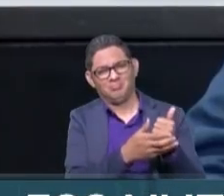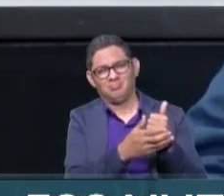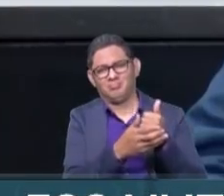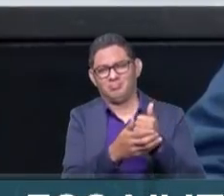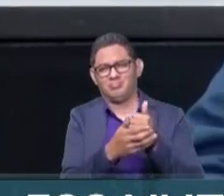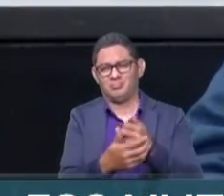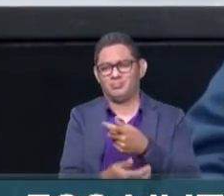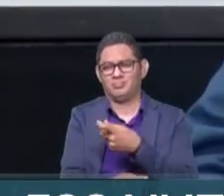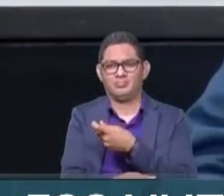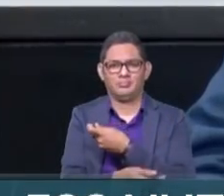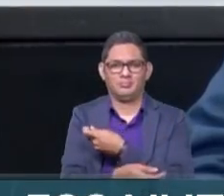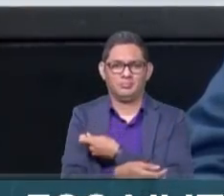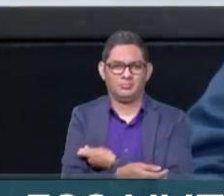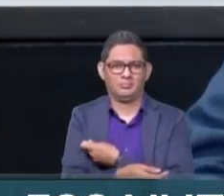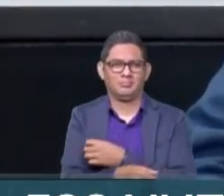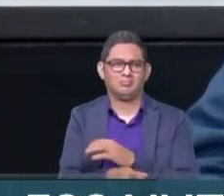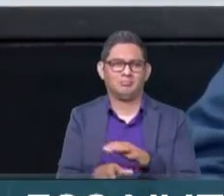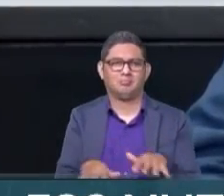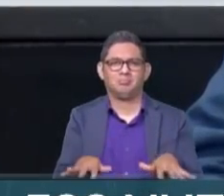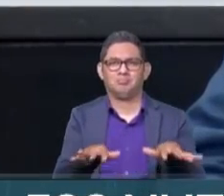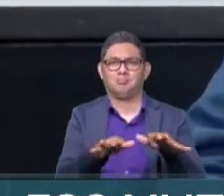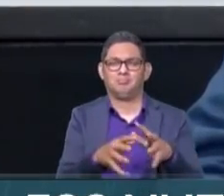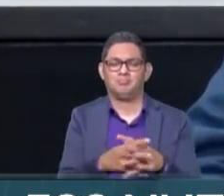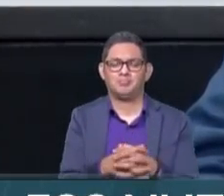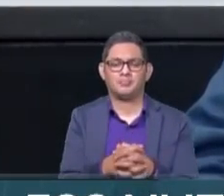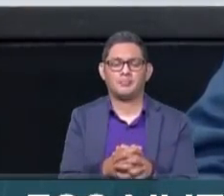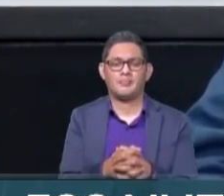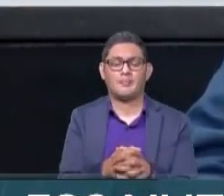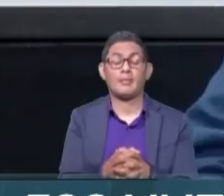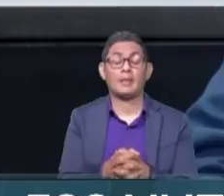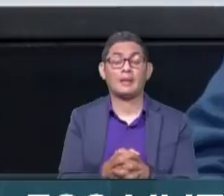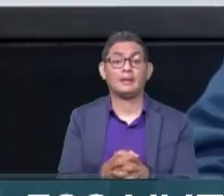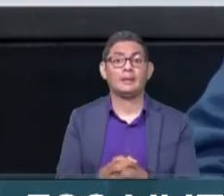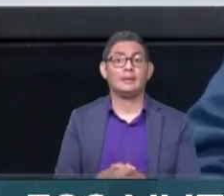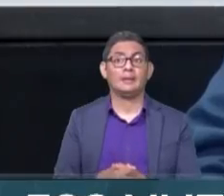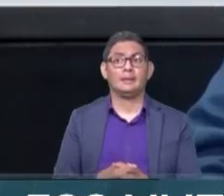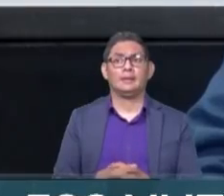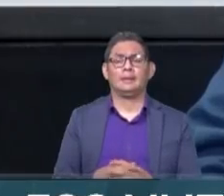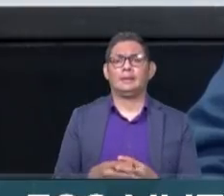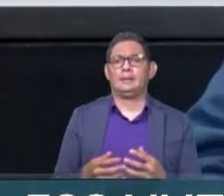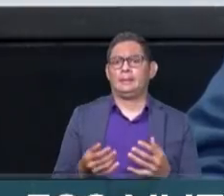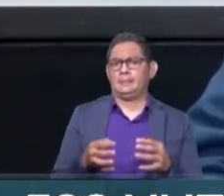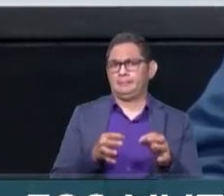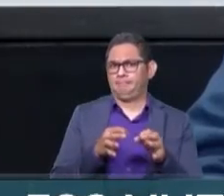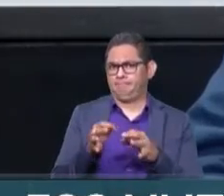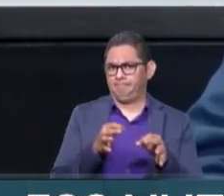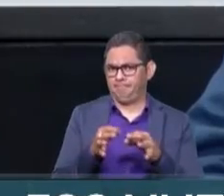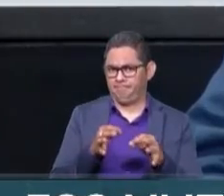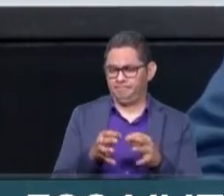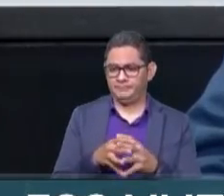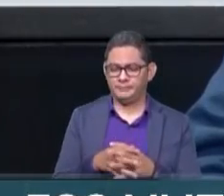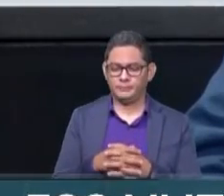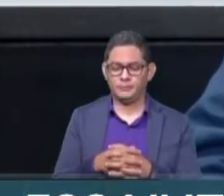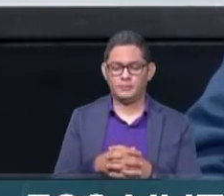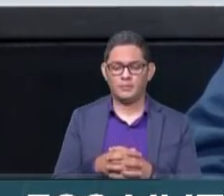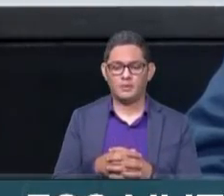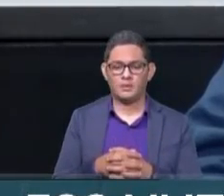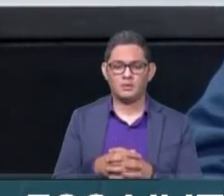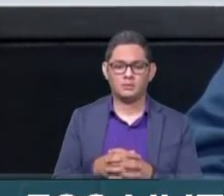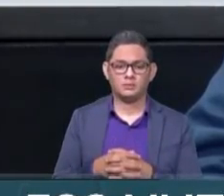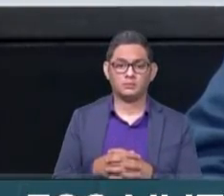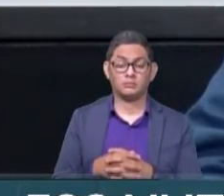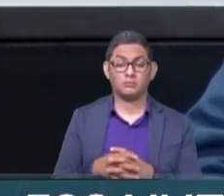COVID-19 en la población. En este punto, queremos dejar claro que todas